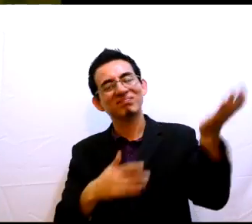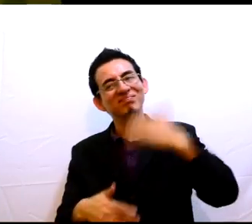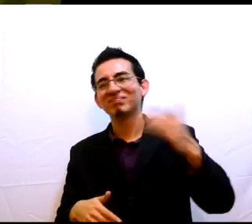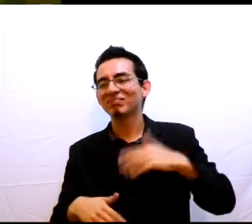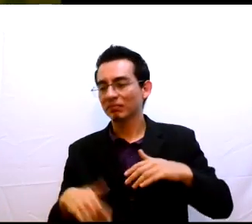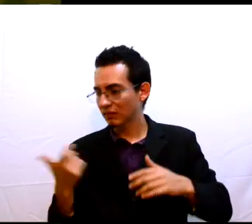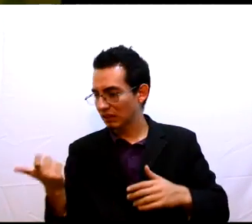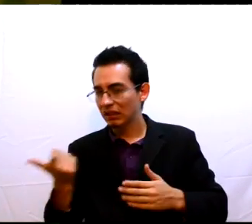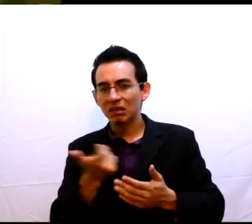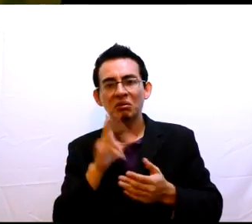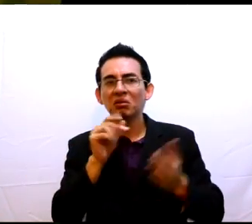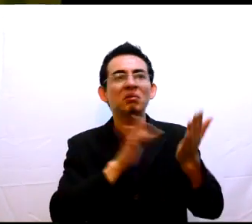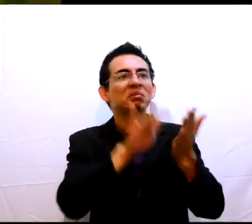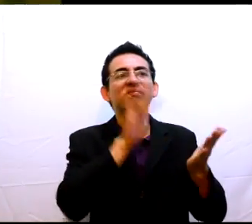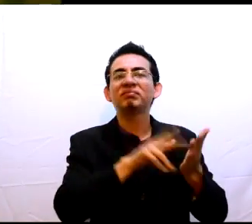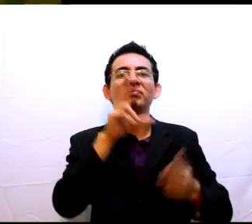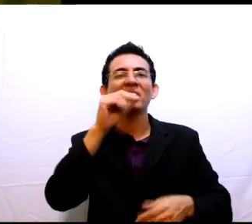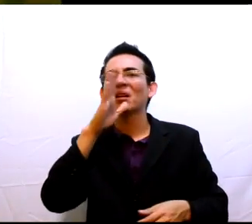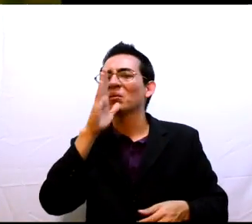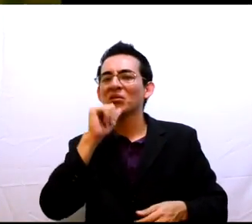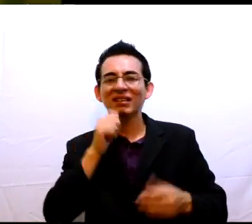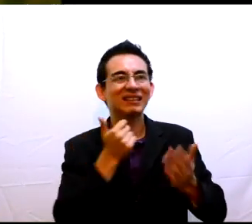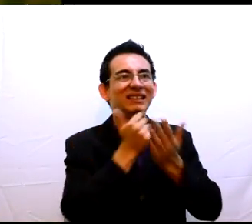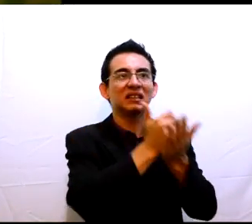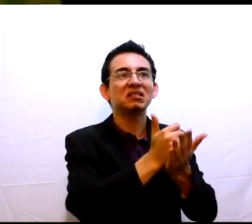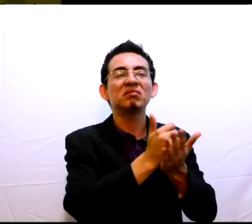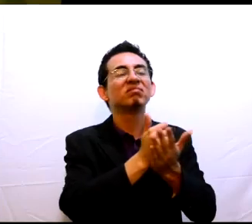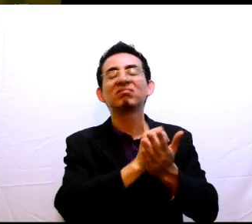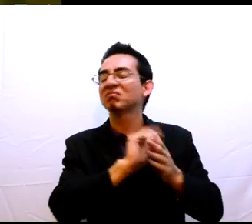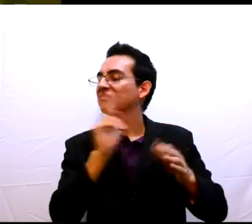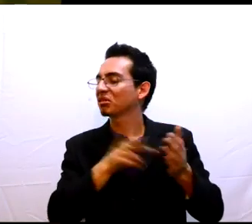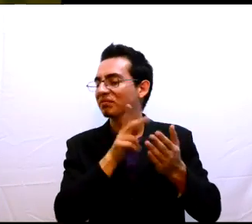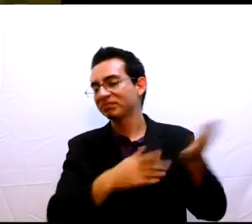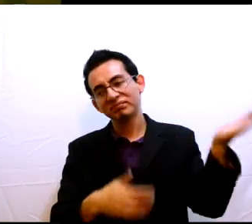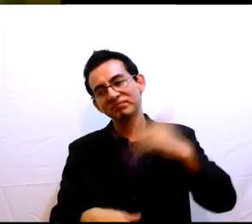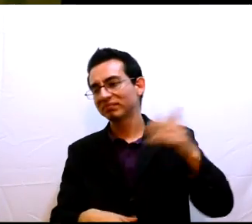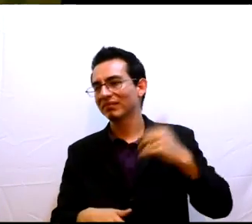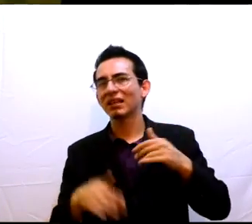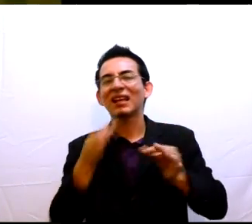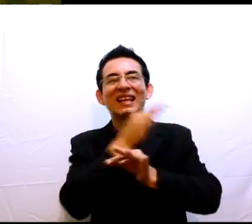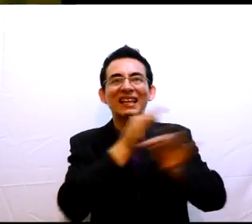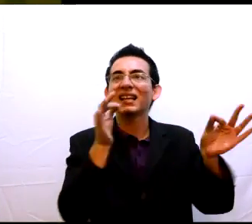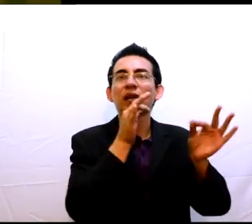porque las entradas los diezmos las ofrendas han bajado que tristeza